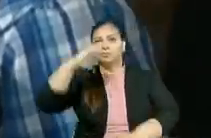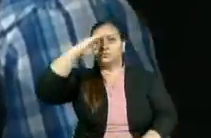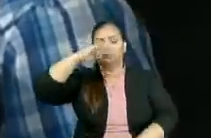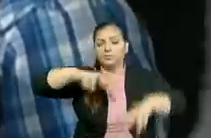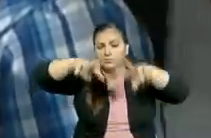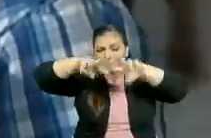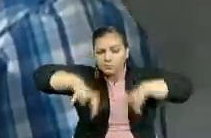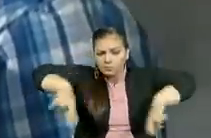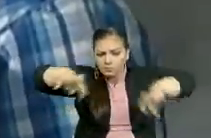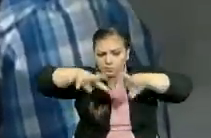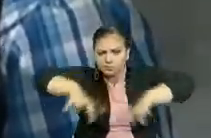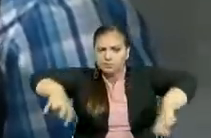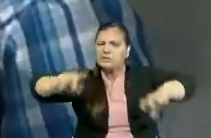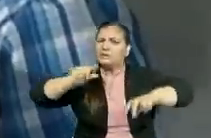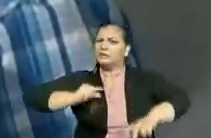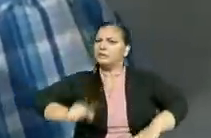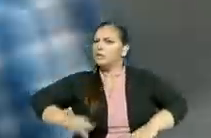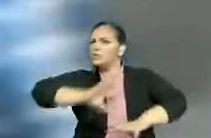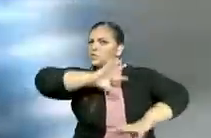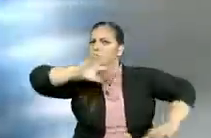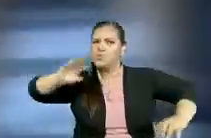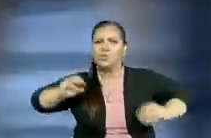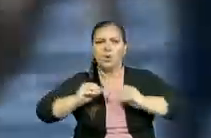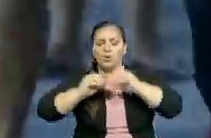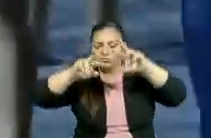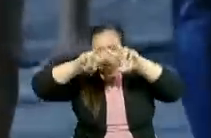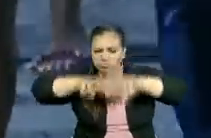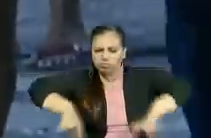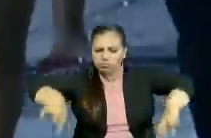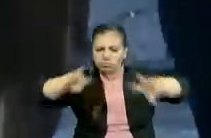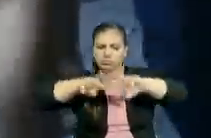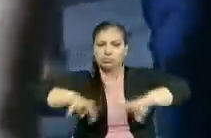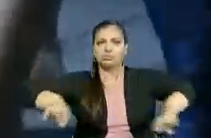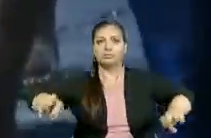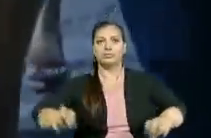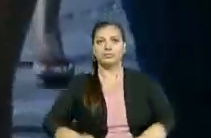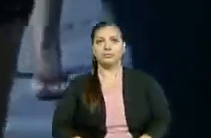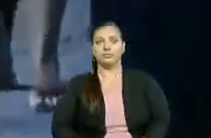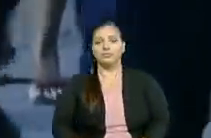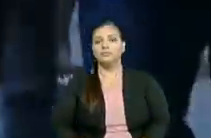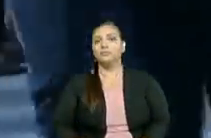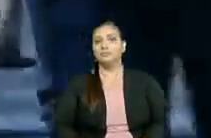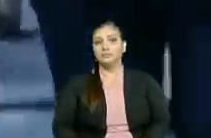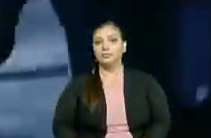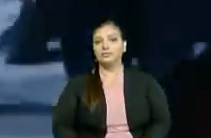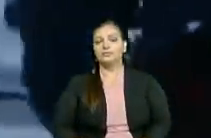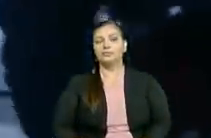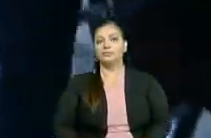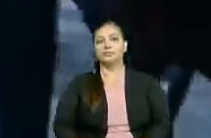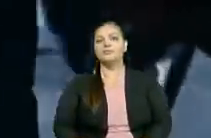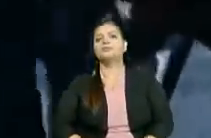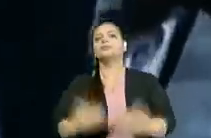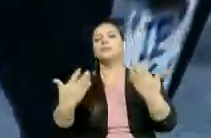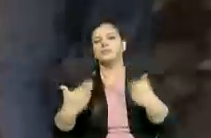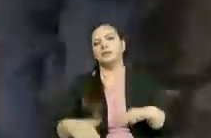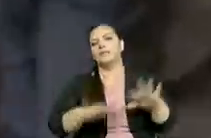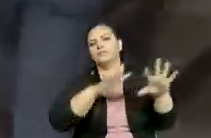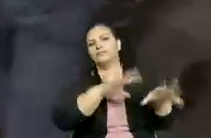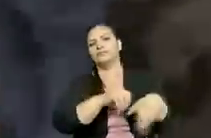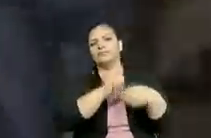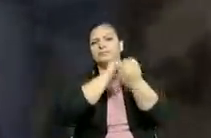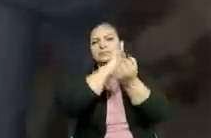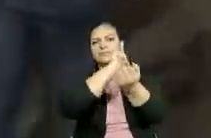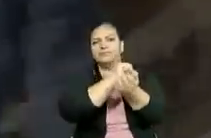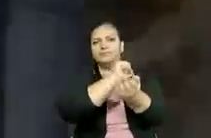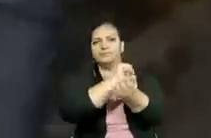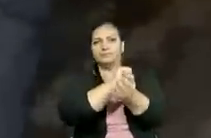para poder investigar todos los muertes violentas y que los casos no queden en impunidad. Esa noche, los uniformados